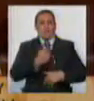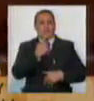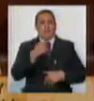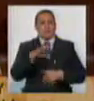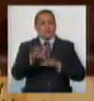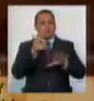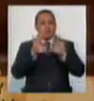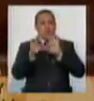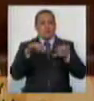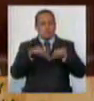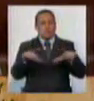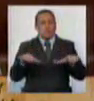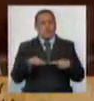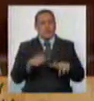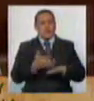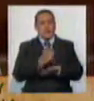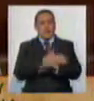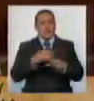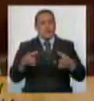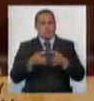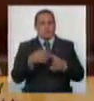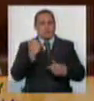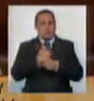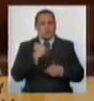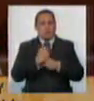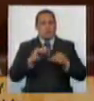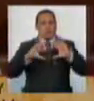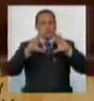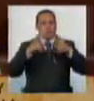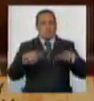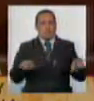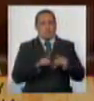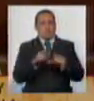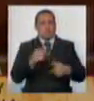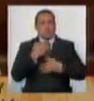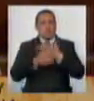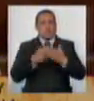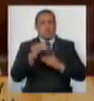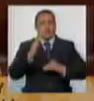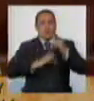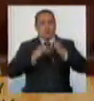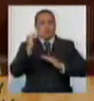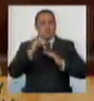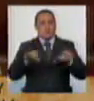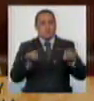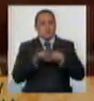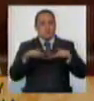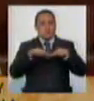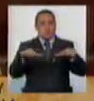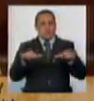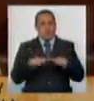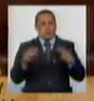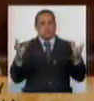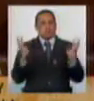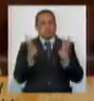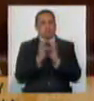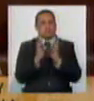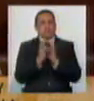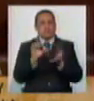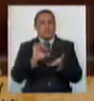escogido como sede de estos eventos mundiales, nos llevaron a construir el Centro de Convenciones de